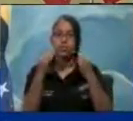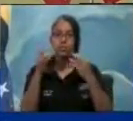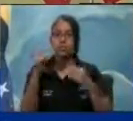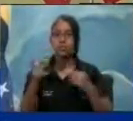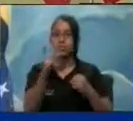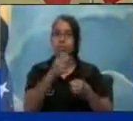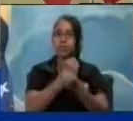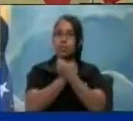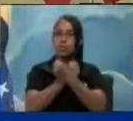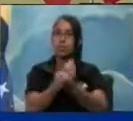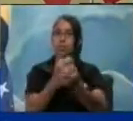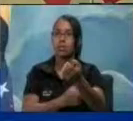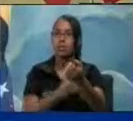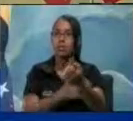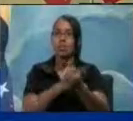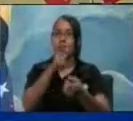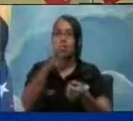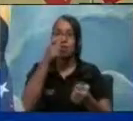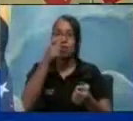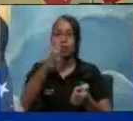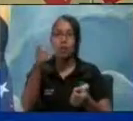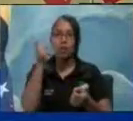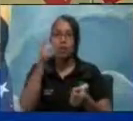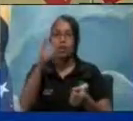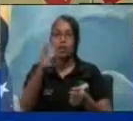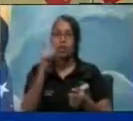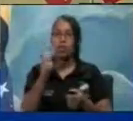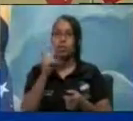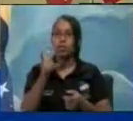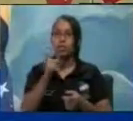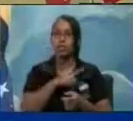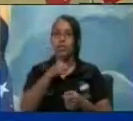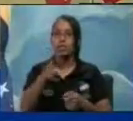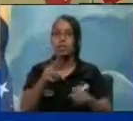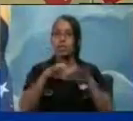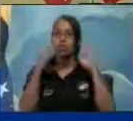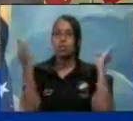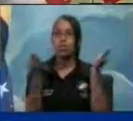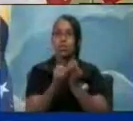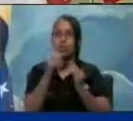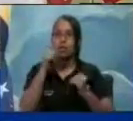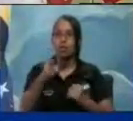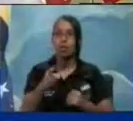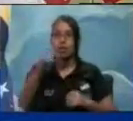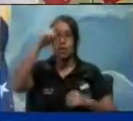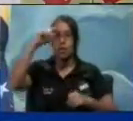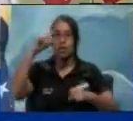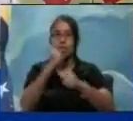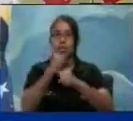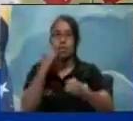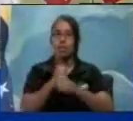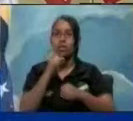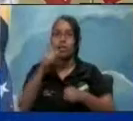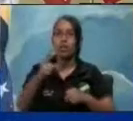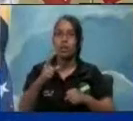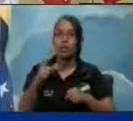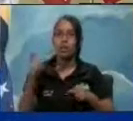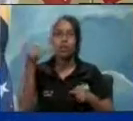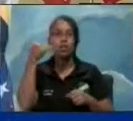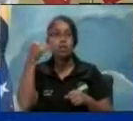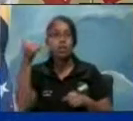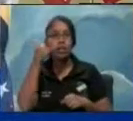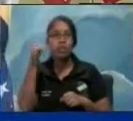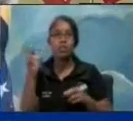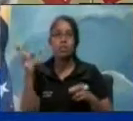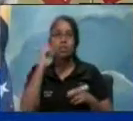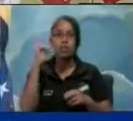amados hermanos, en los campos, en los taxis, en sus hogares, en el trabajo, en el telefonito